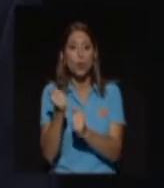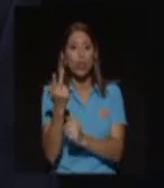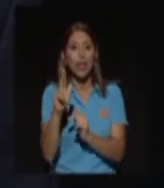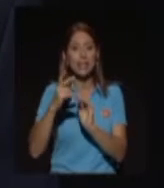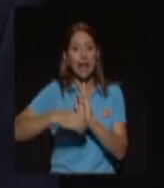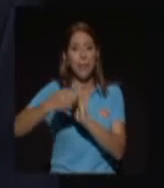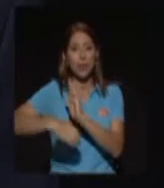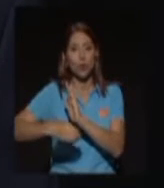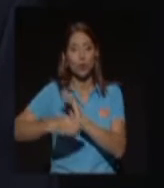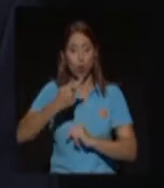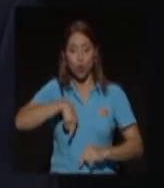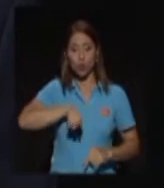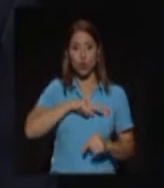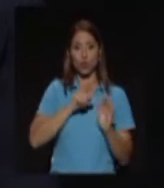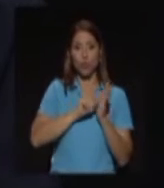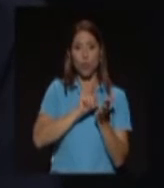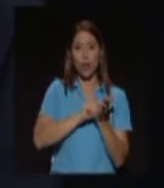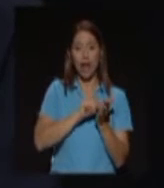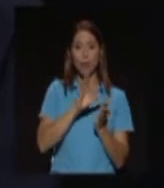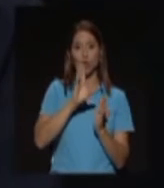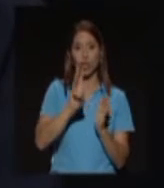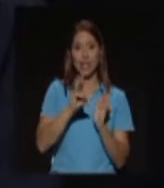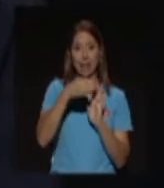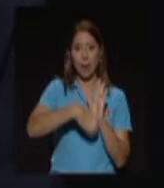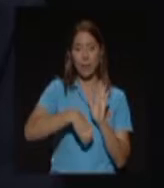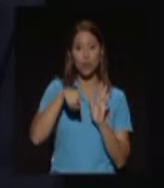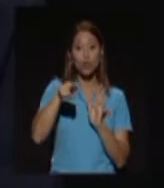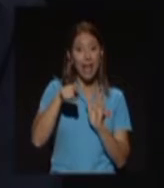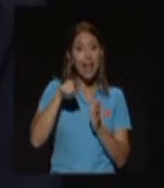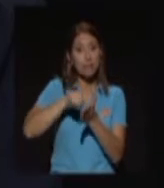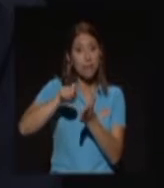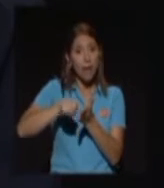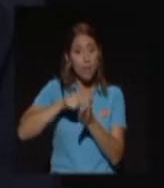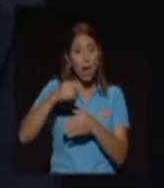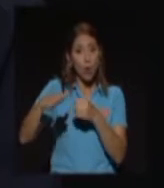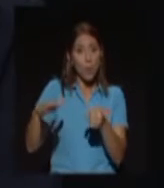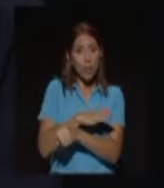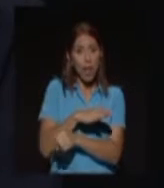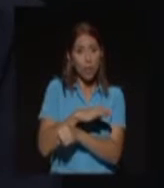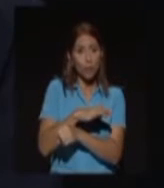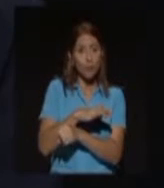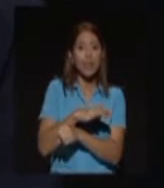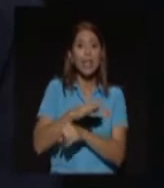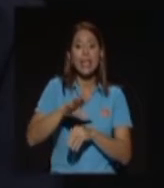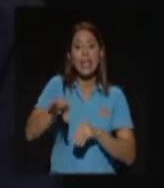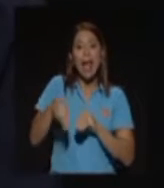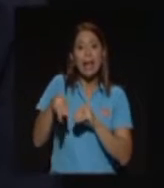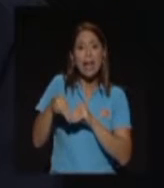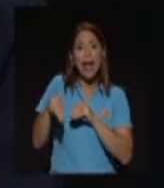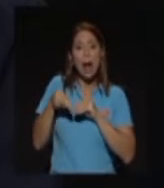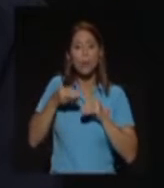Nosotros publicamos los 6 que él había completado y agregamos unas